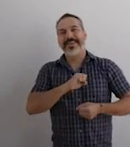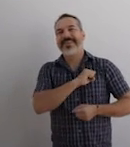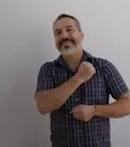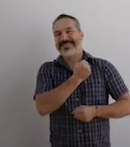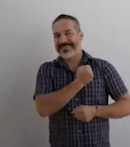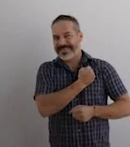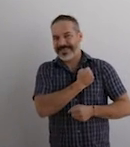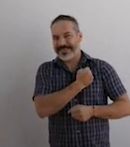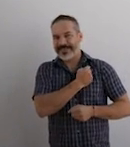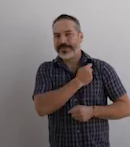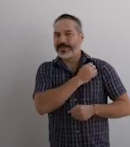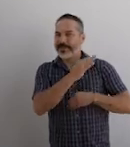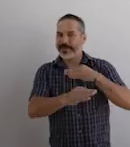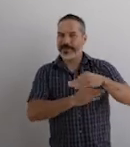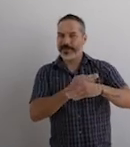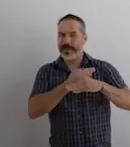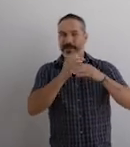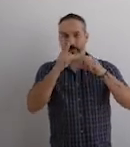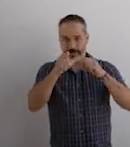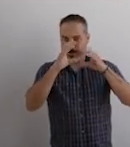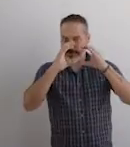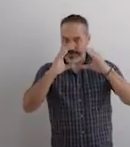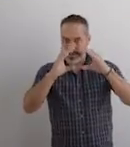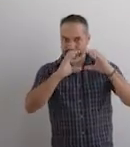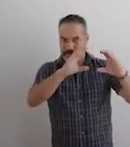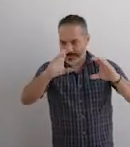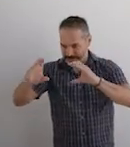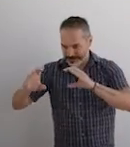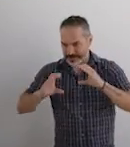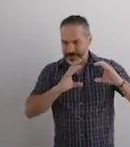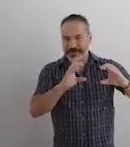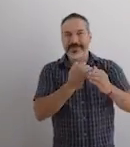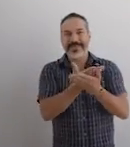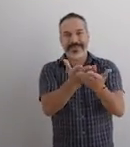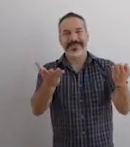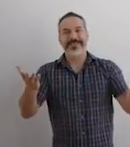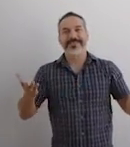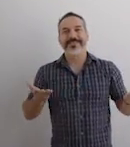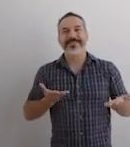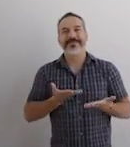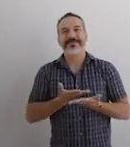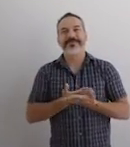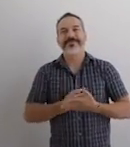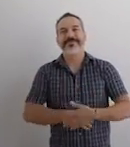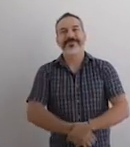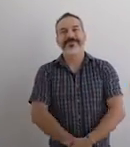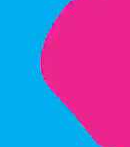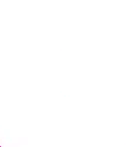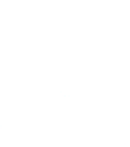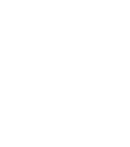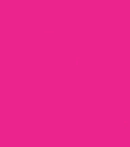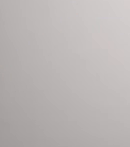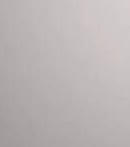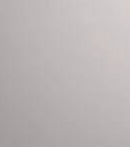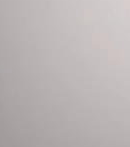algún contagio y fomenten una sana convivencia. Si te cuidas tú, nos cuidamos todas y todos.